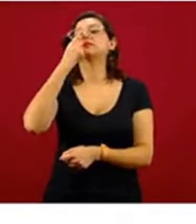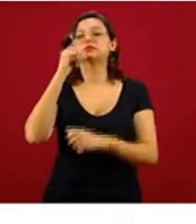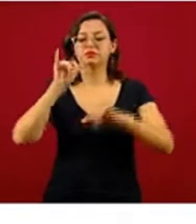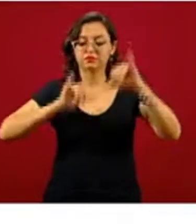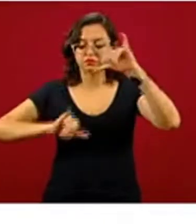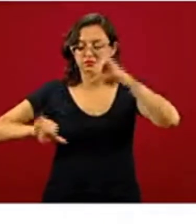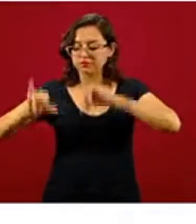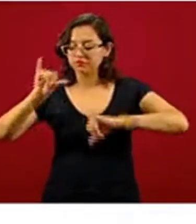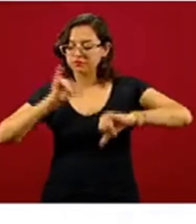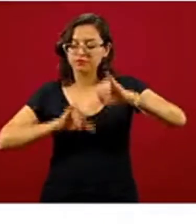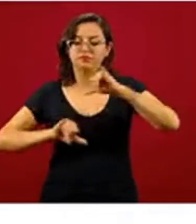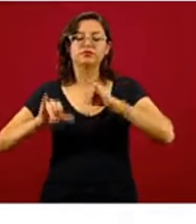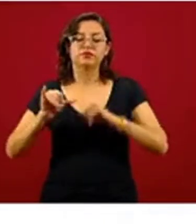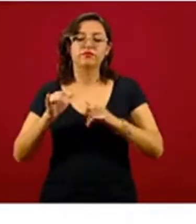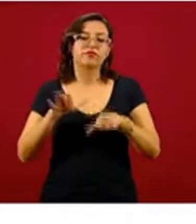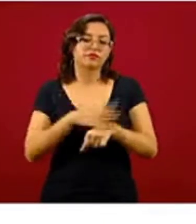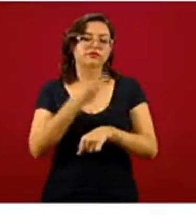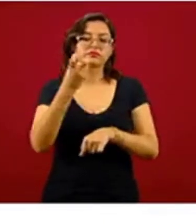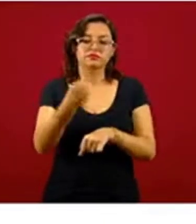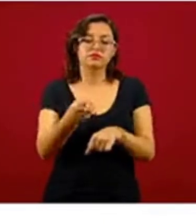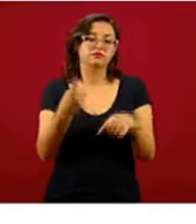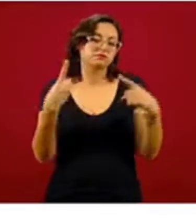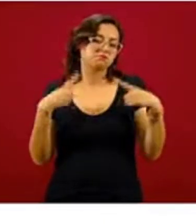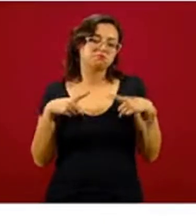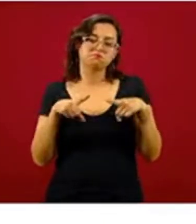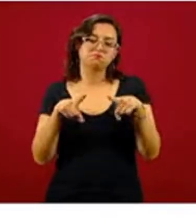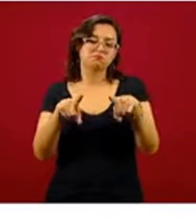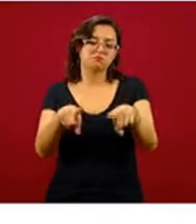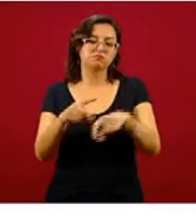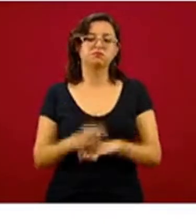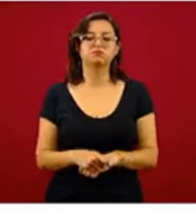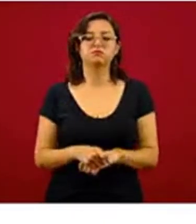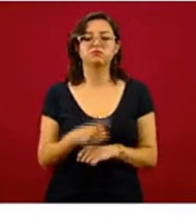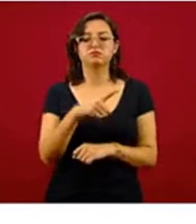entra a este proceso, por eso las curvas son muy similares.